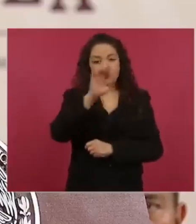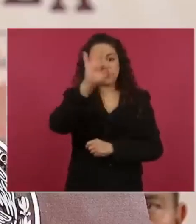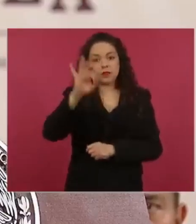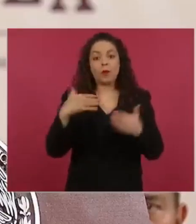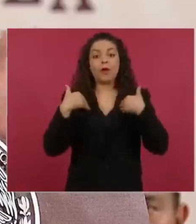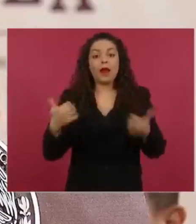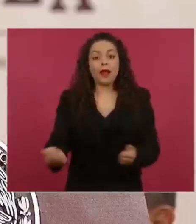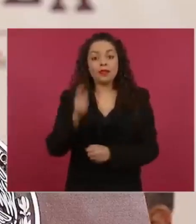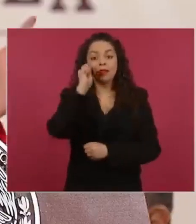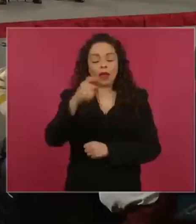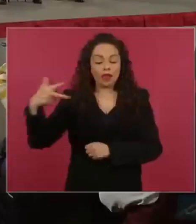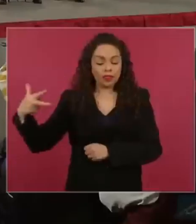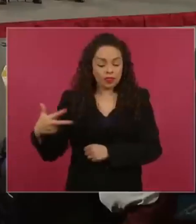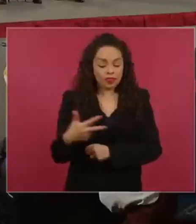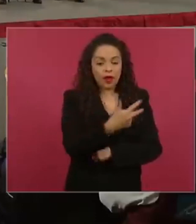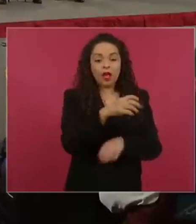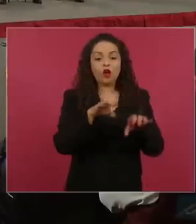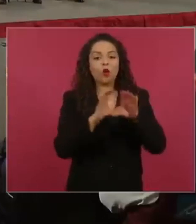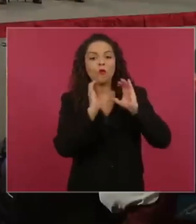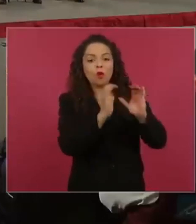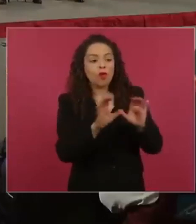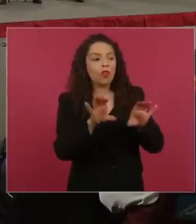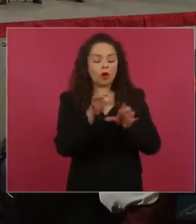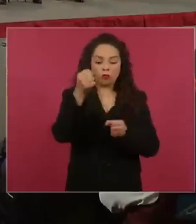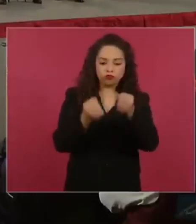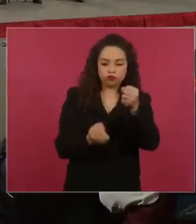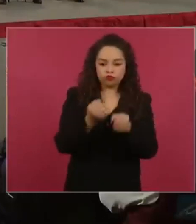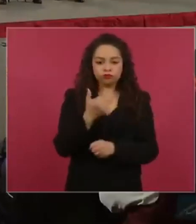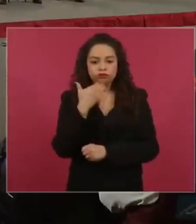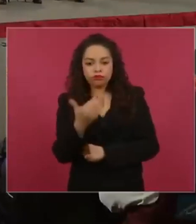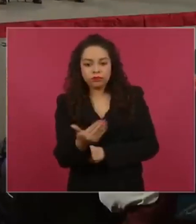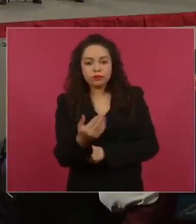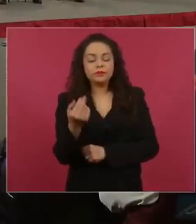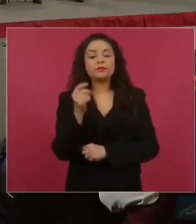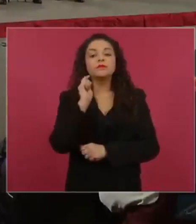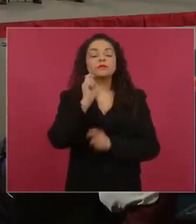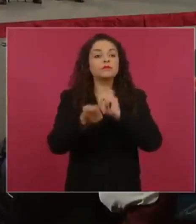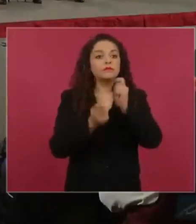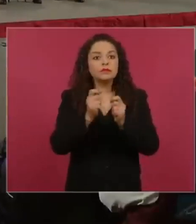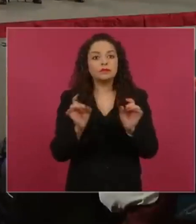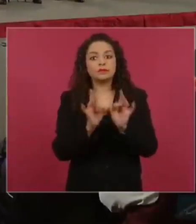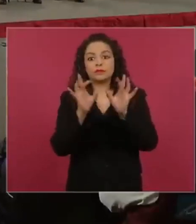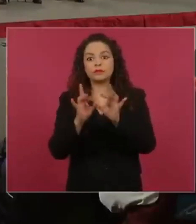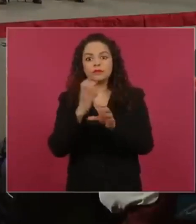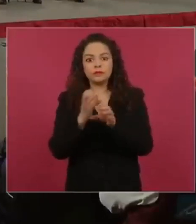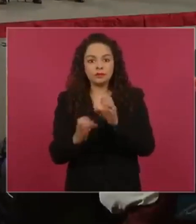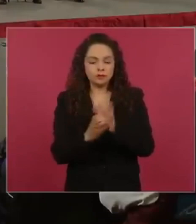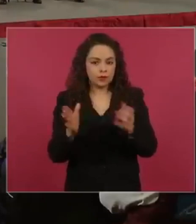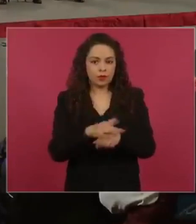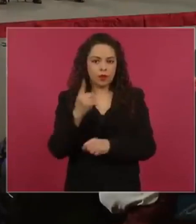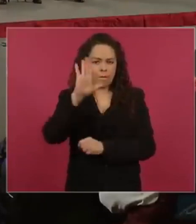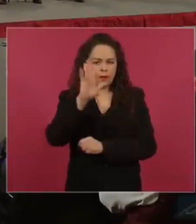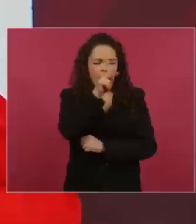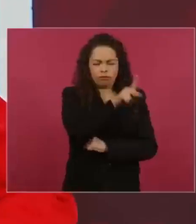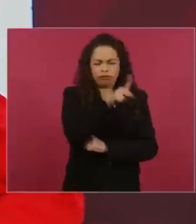tren, ¿no? Cómo manejarlo, cómo cuidarlo, en qué cosas hay que tomar en cuenta, porque al final de cuentas es un funcionamiento muy similar,